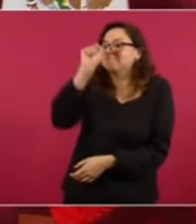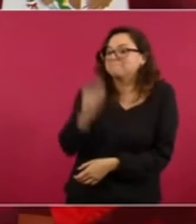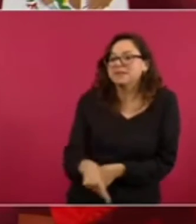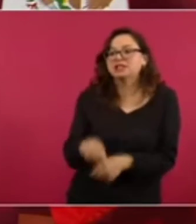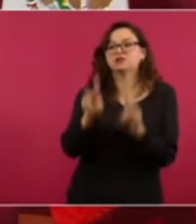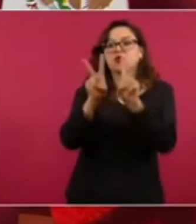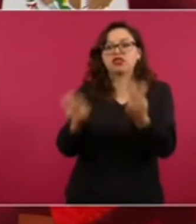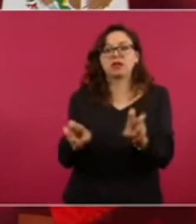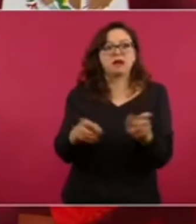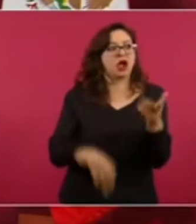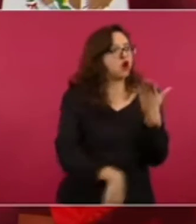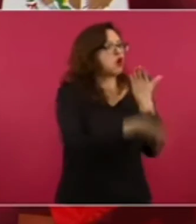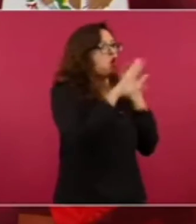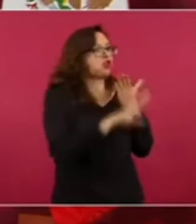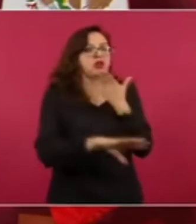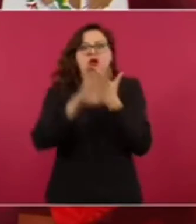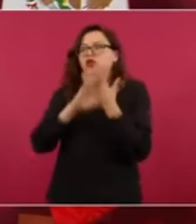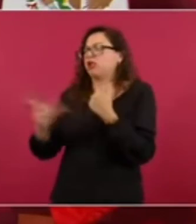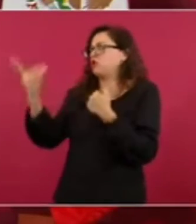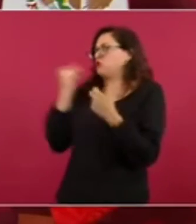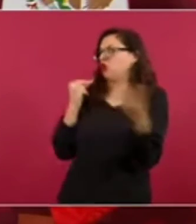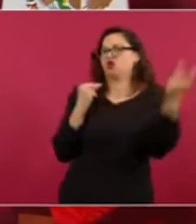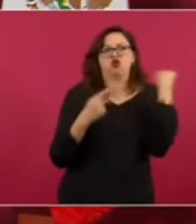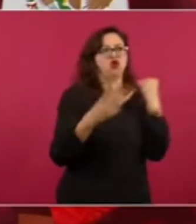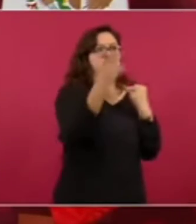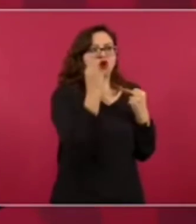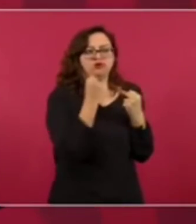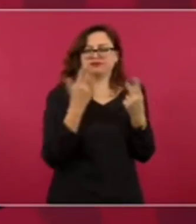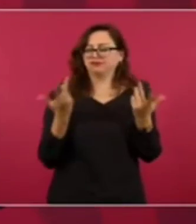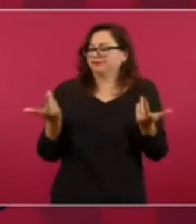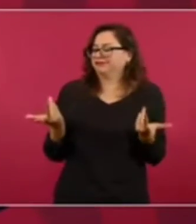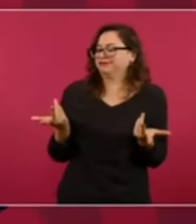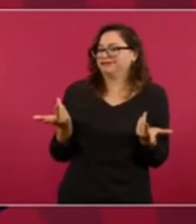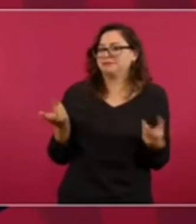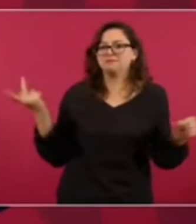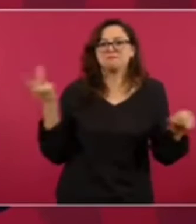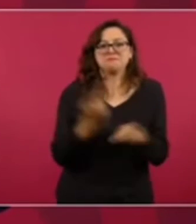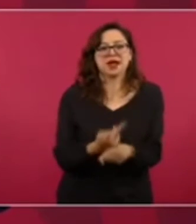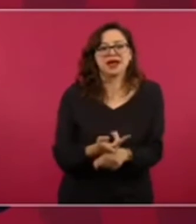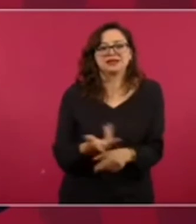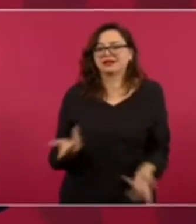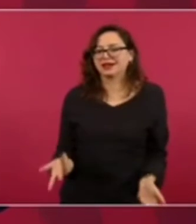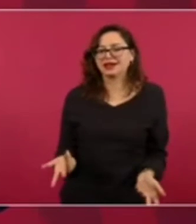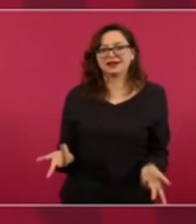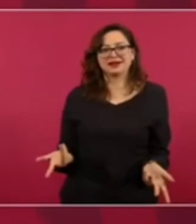Entonces, si el Poder Judicial, de ser un poder